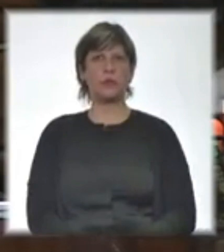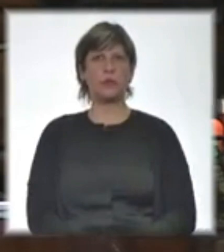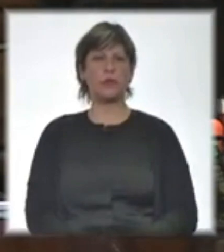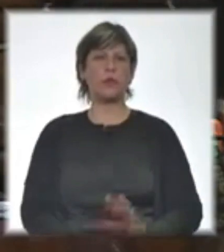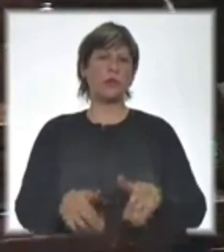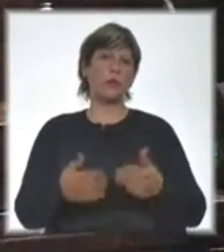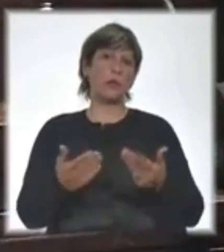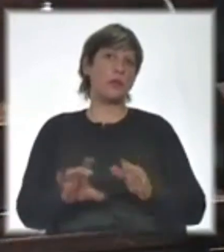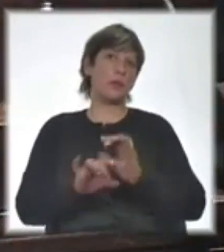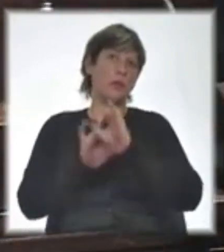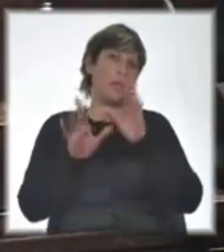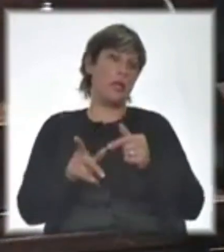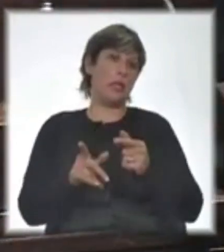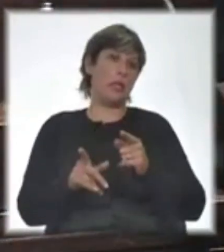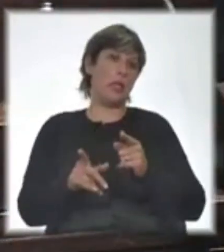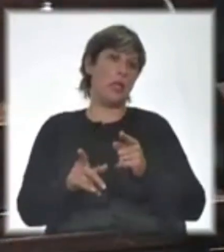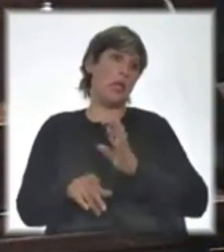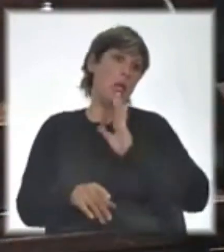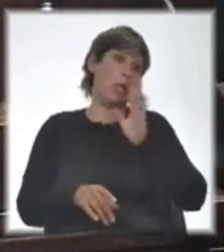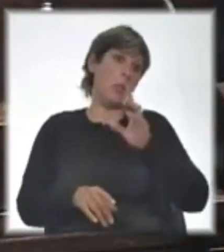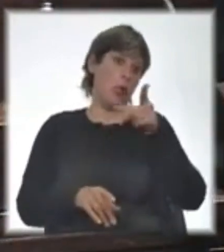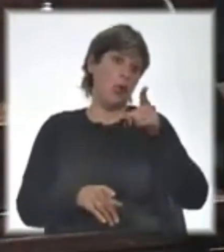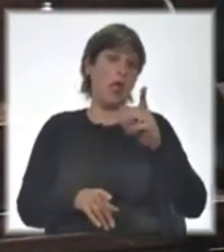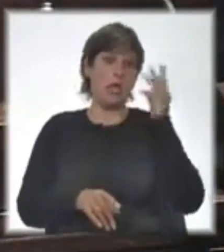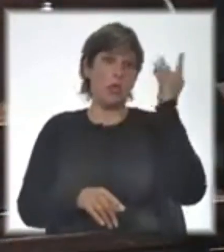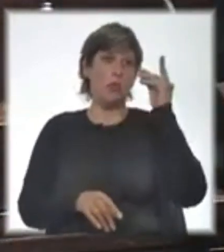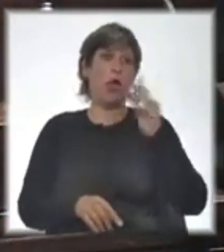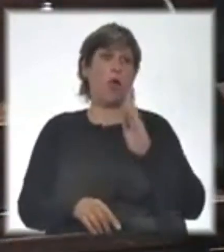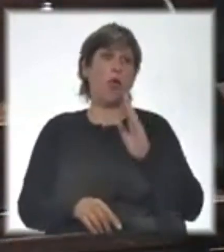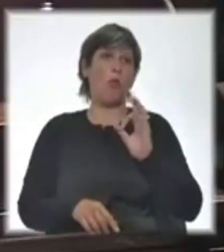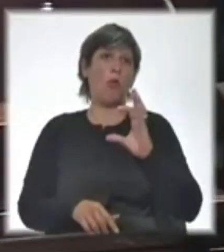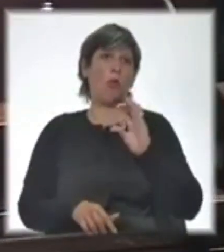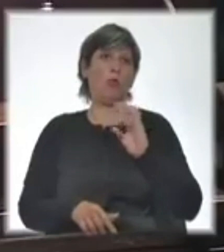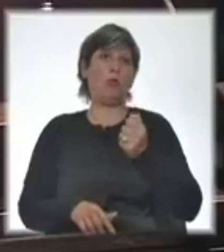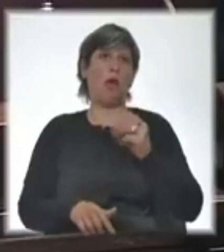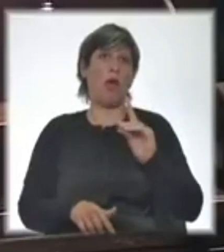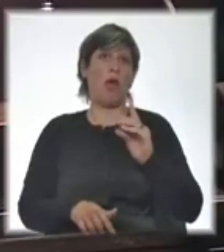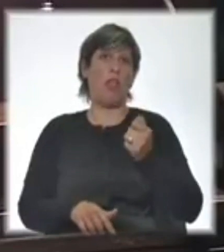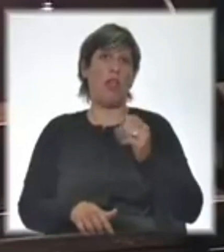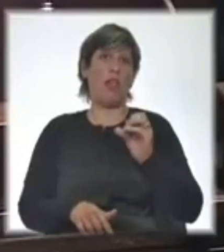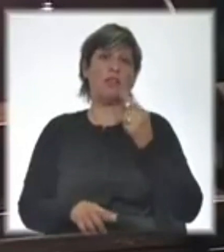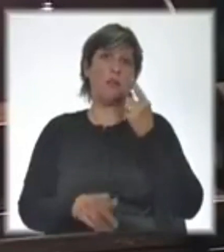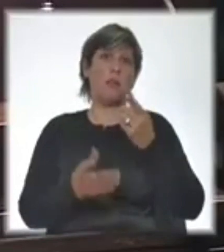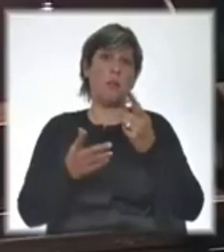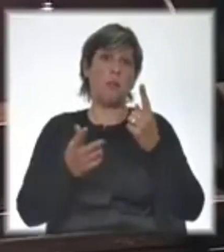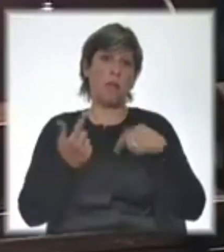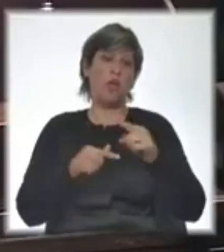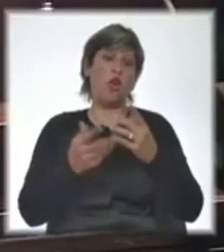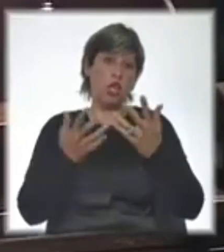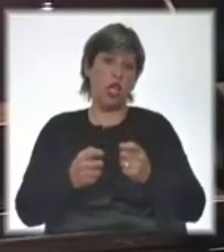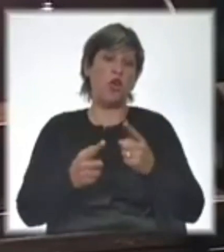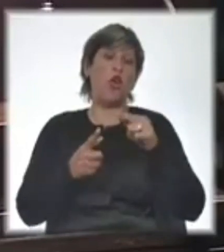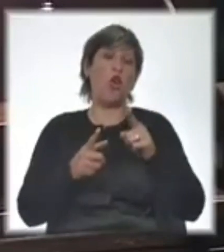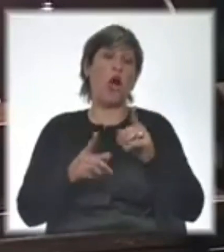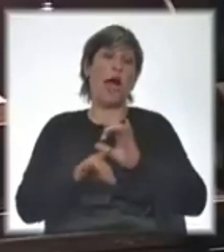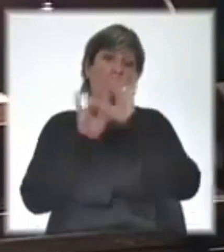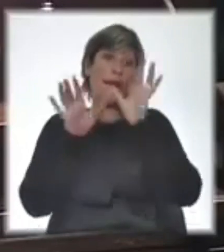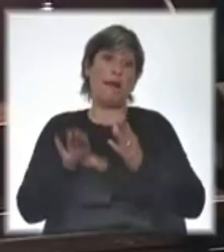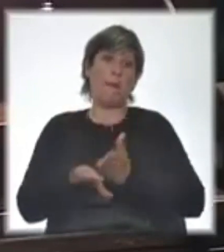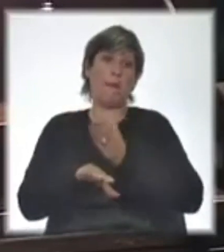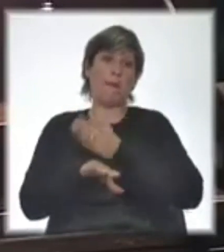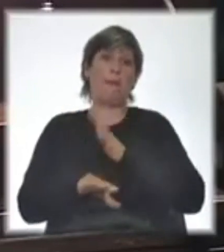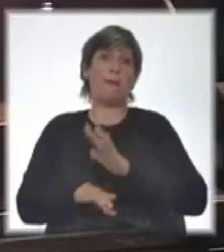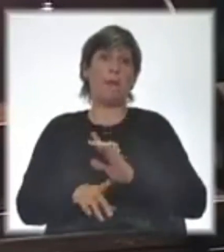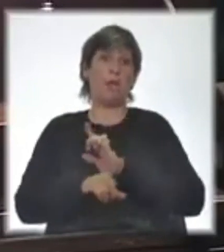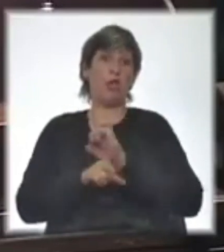Bueno, claramente le voy a contestar al diputado Posadas, pero quiero hacer una aclaración previa.